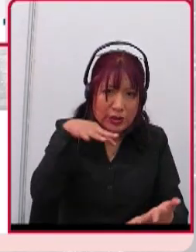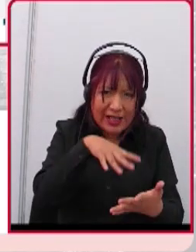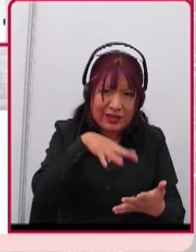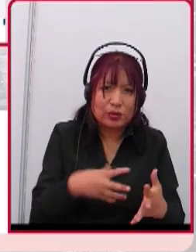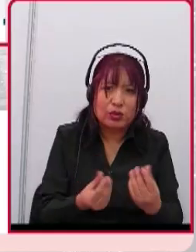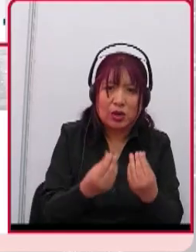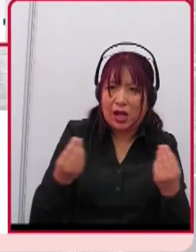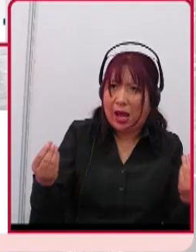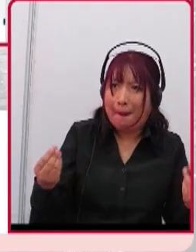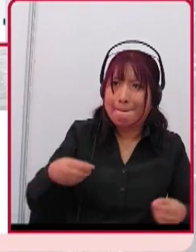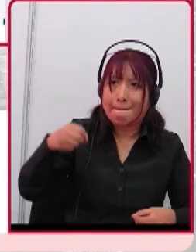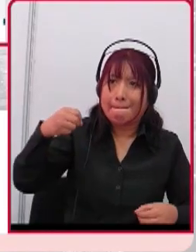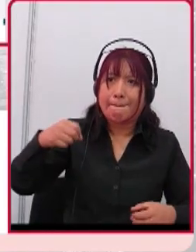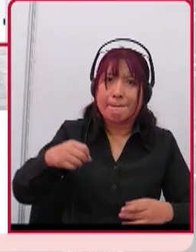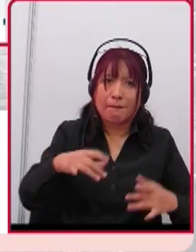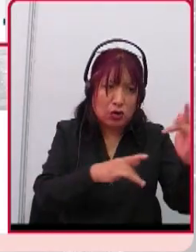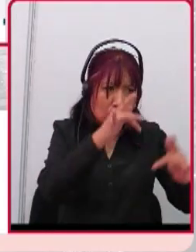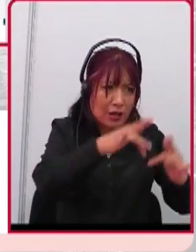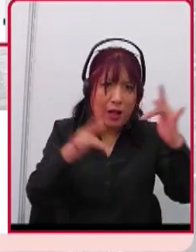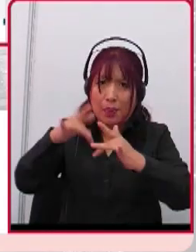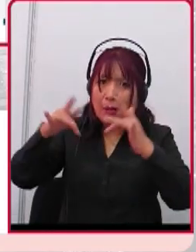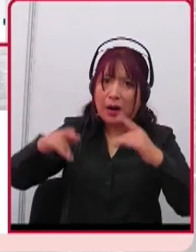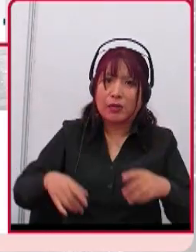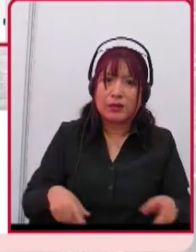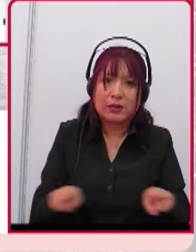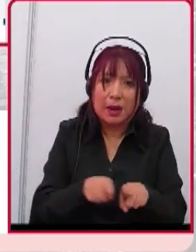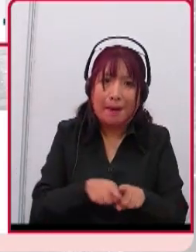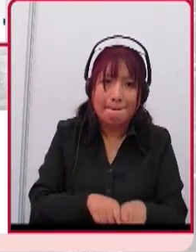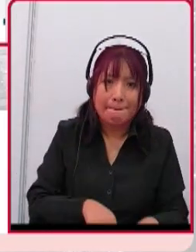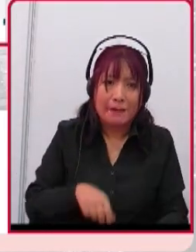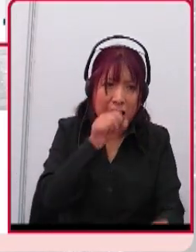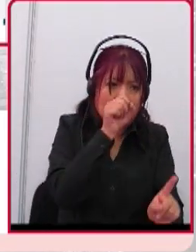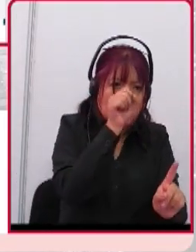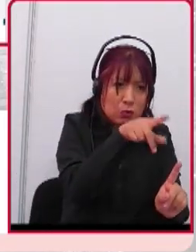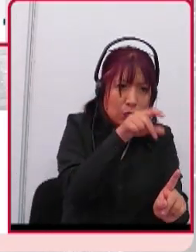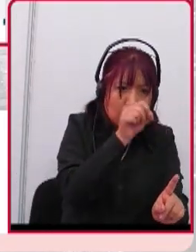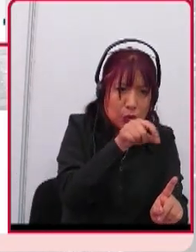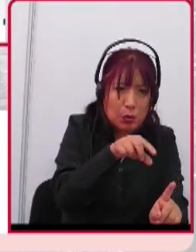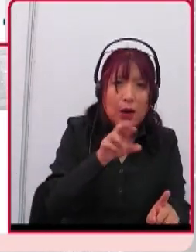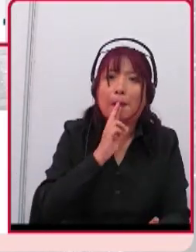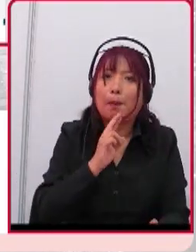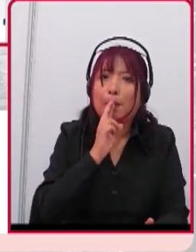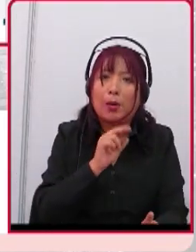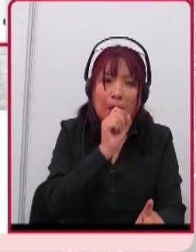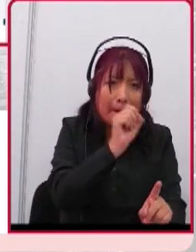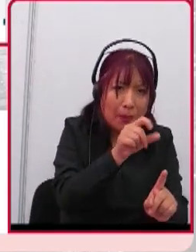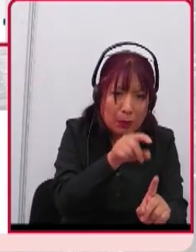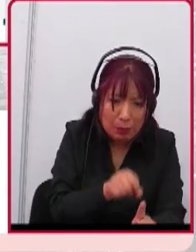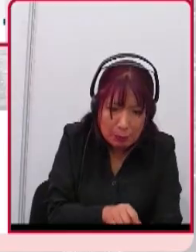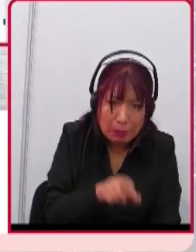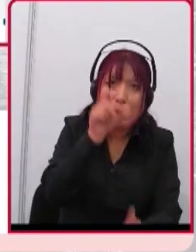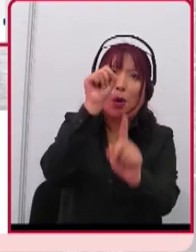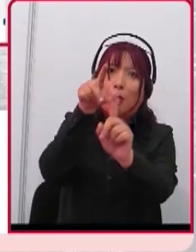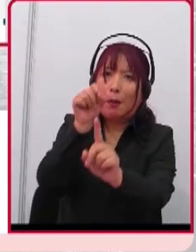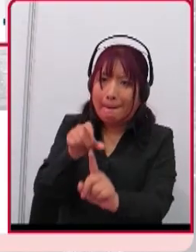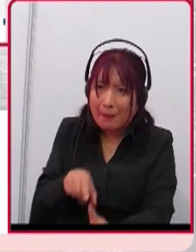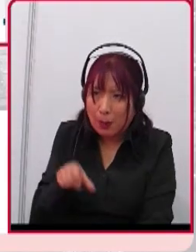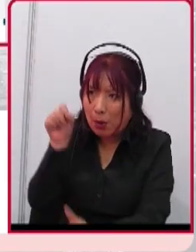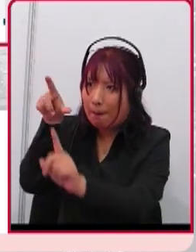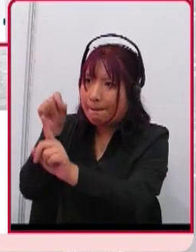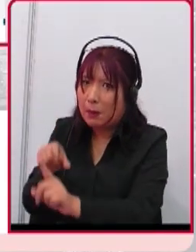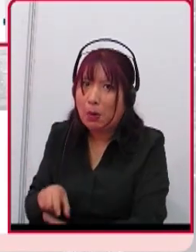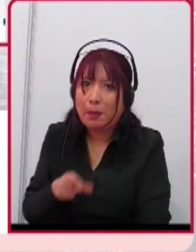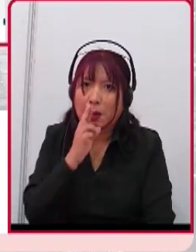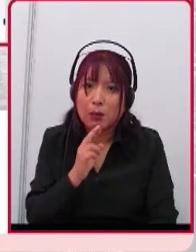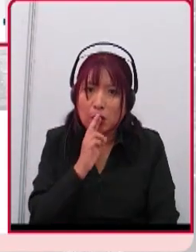los infrarrojos. Ya sea el RGB en este caso, vamos a ver para texturas mucho más visibles, y los infrarrojos